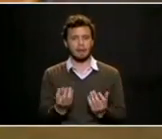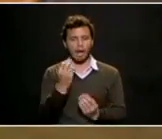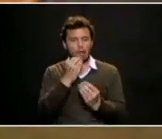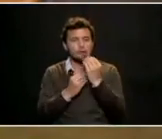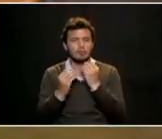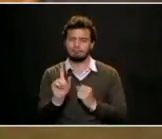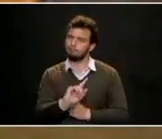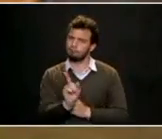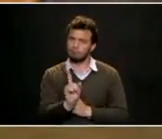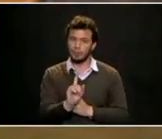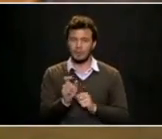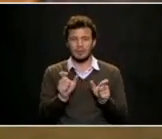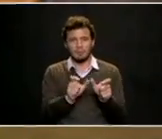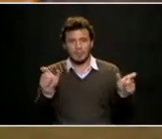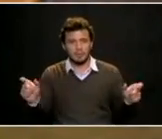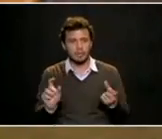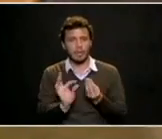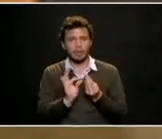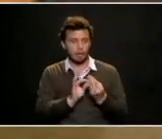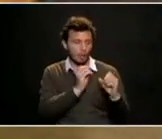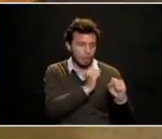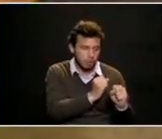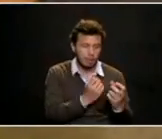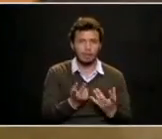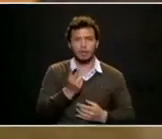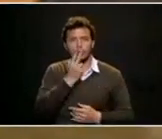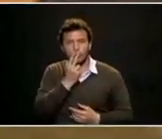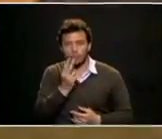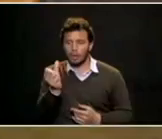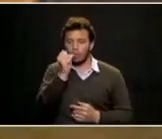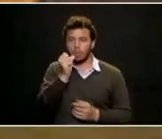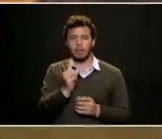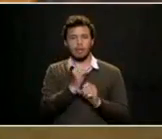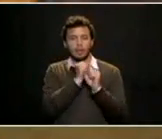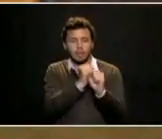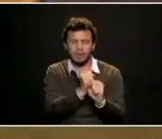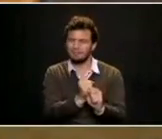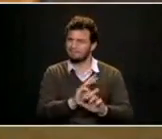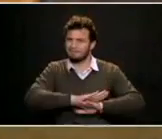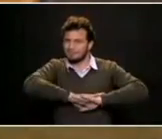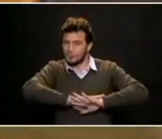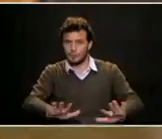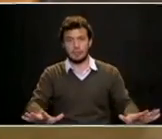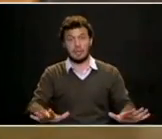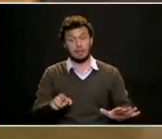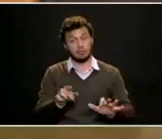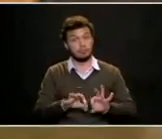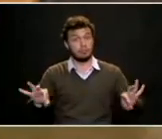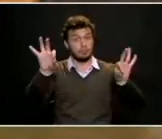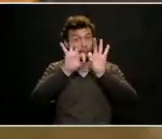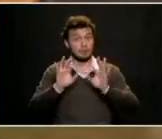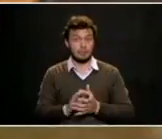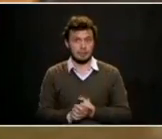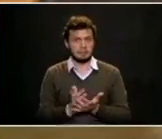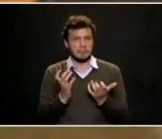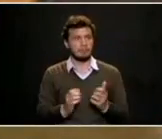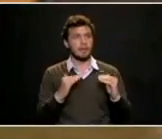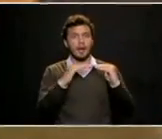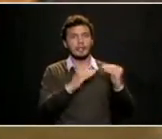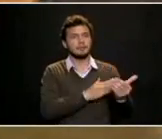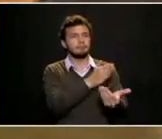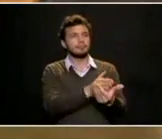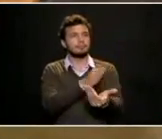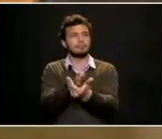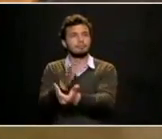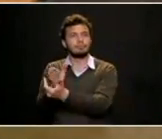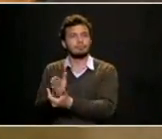estén alejadas de los vicios, de la droga, del cigarrillo, del alcohol. Eso es muy importante. Además, queremos llevar promotores de salud casa por casa. Esa parte